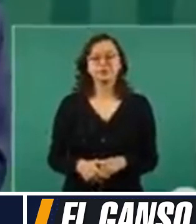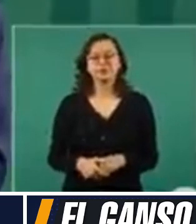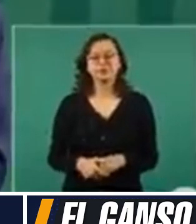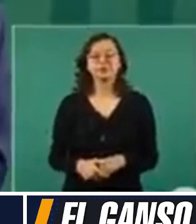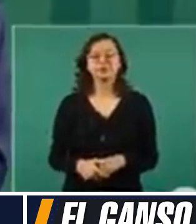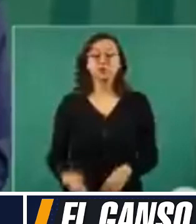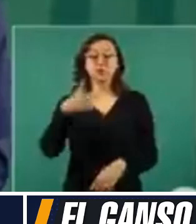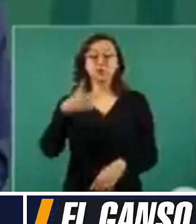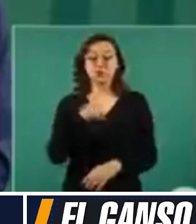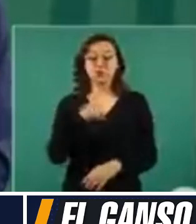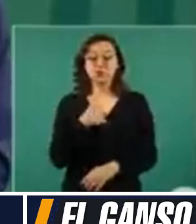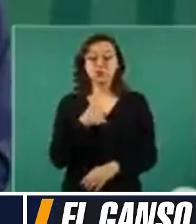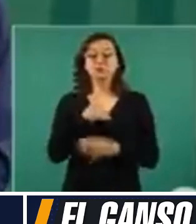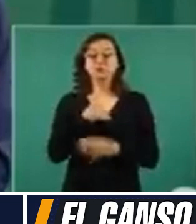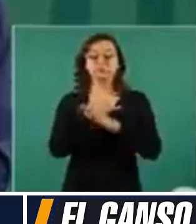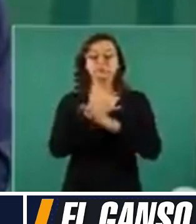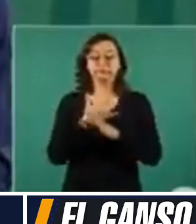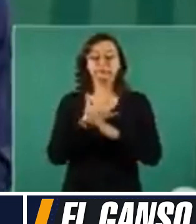Yo